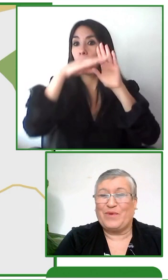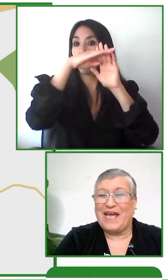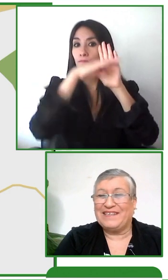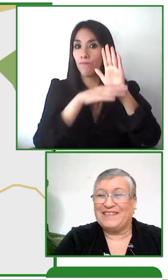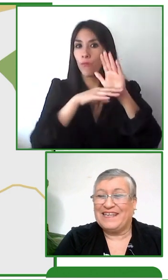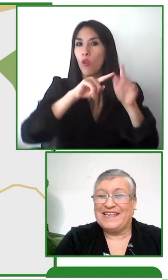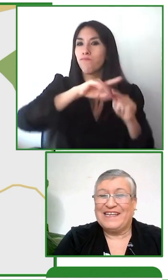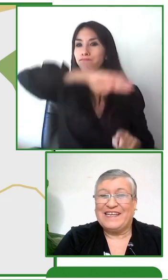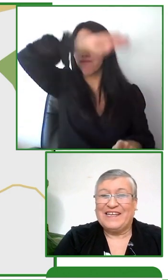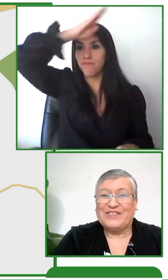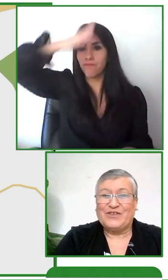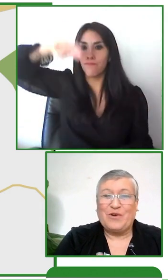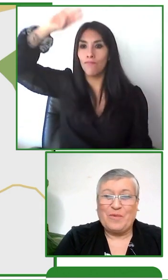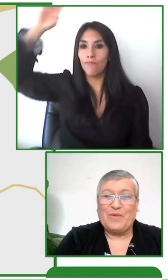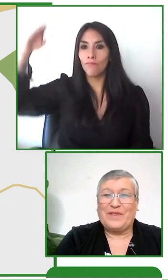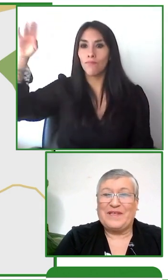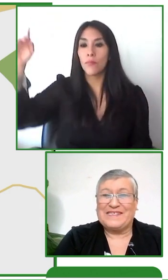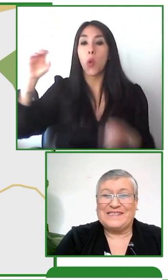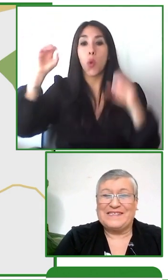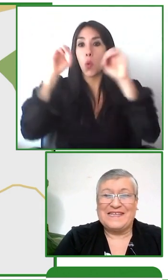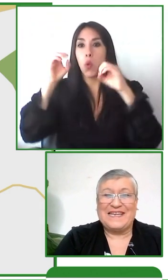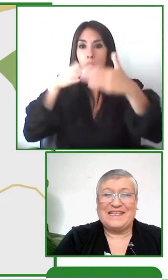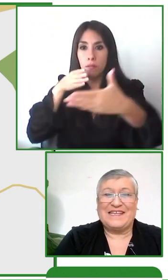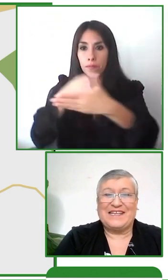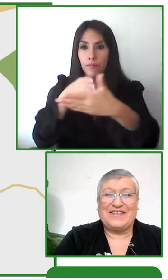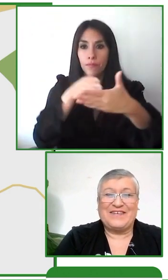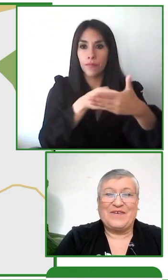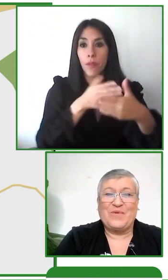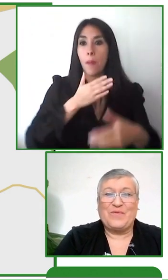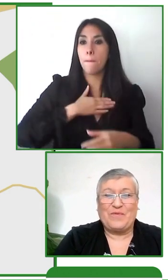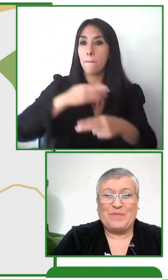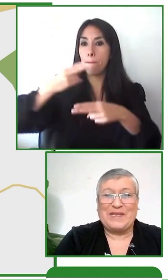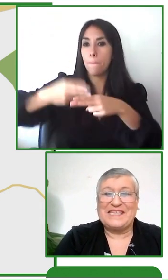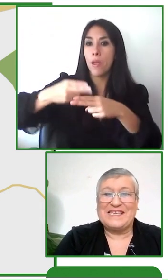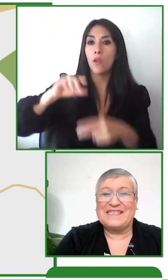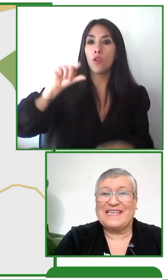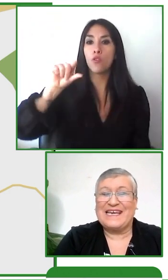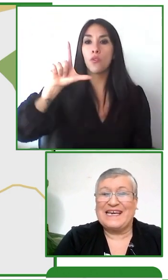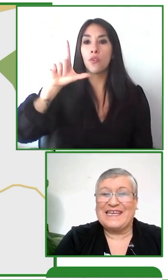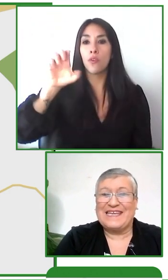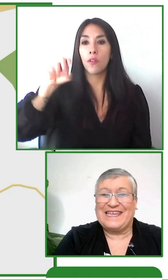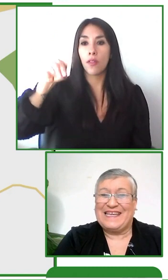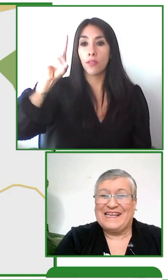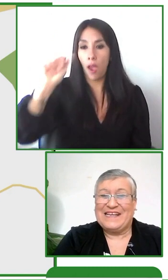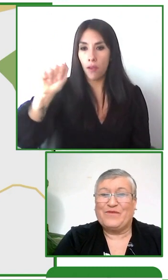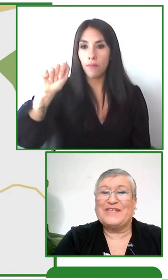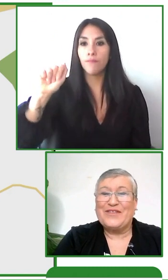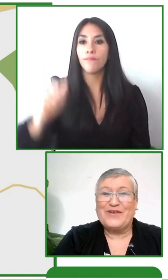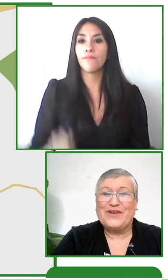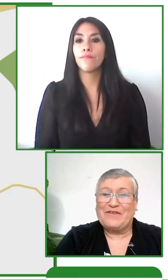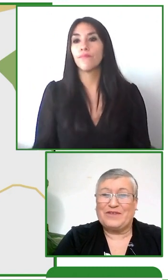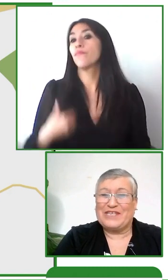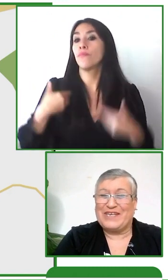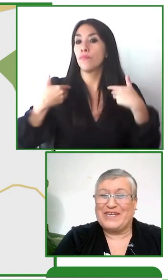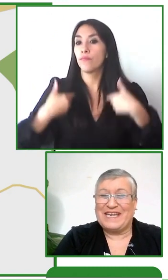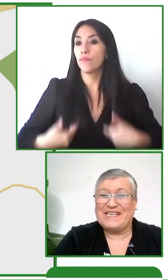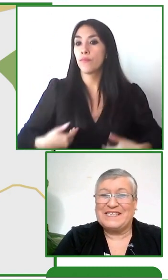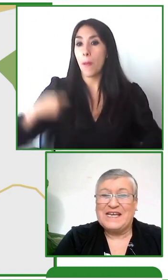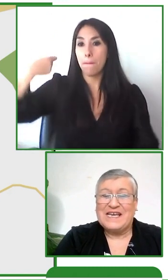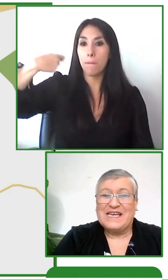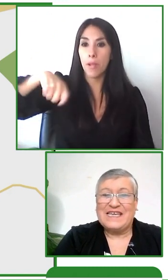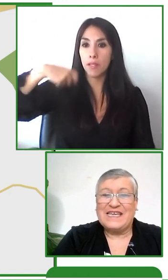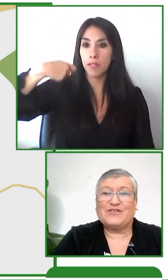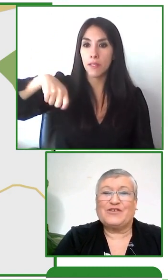es Glenda Durán. Soy, como dice Cesarine, cierta presidenta y fundadora de Fundación